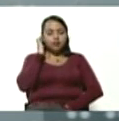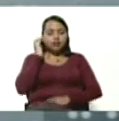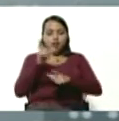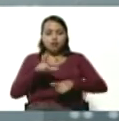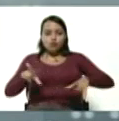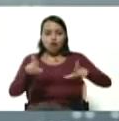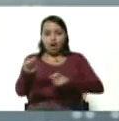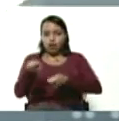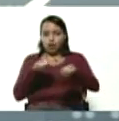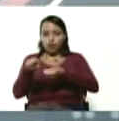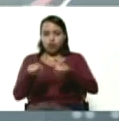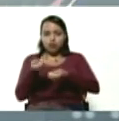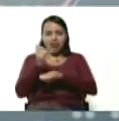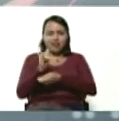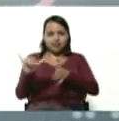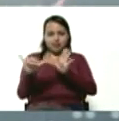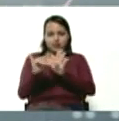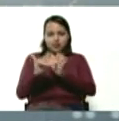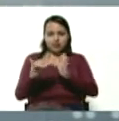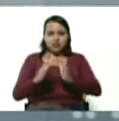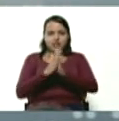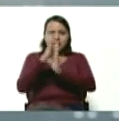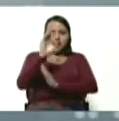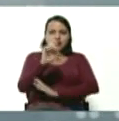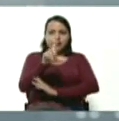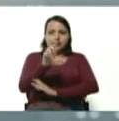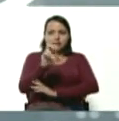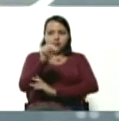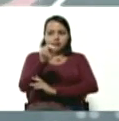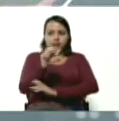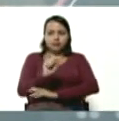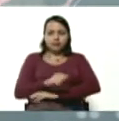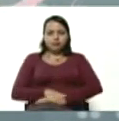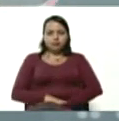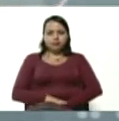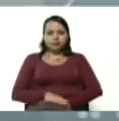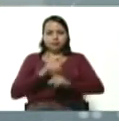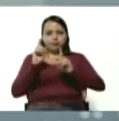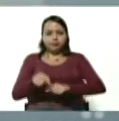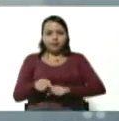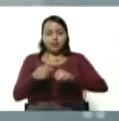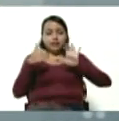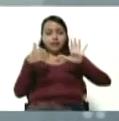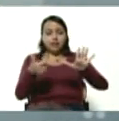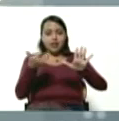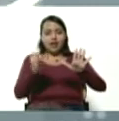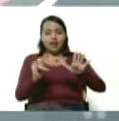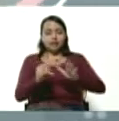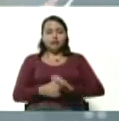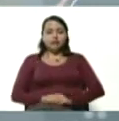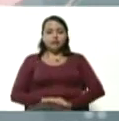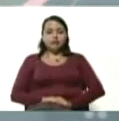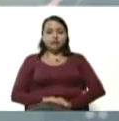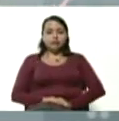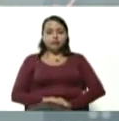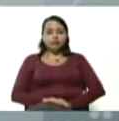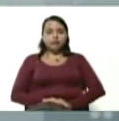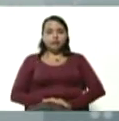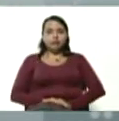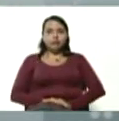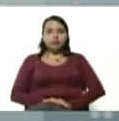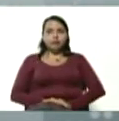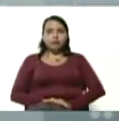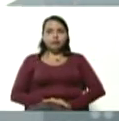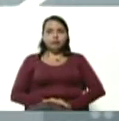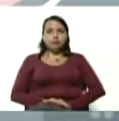localizados allí en Santa Elena de Guayrén, y seis son del municipio Angostura de Orinoco. También